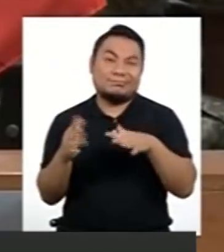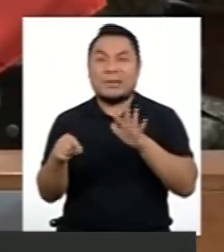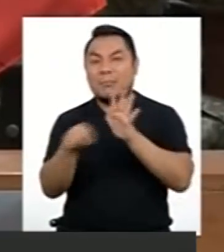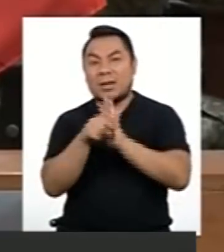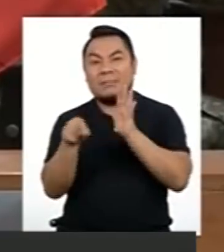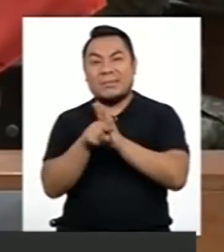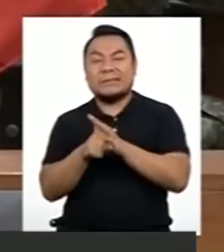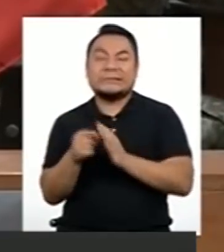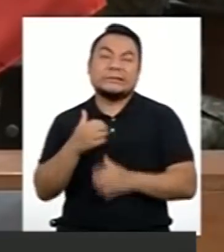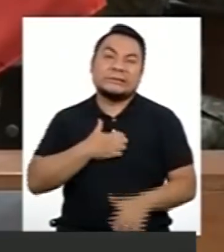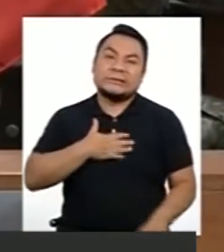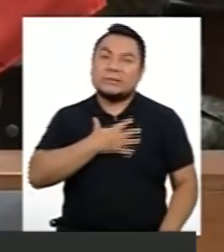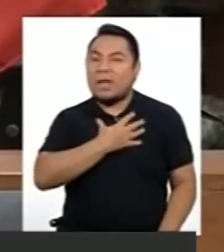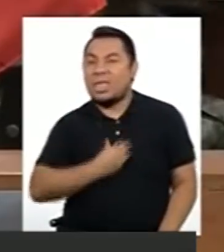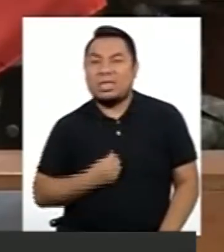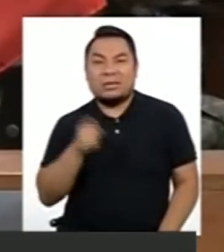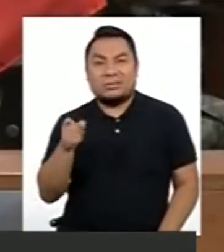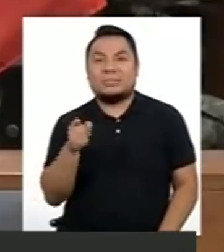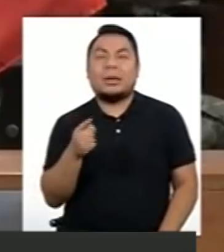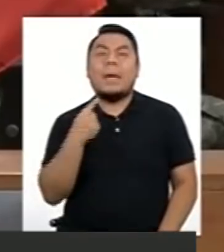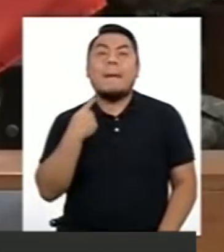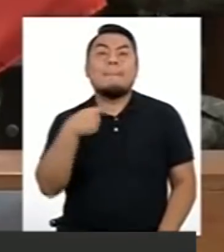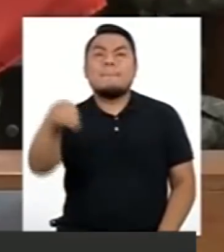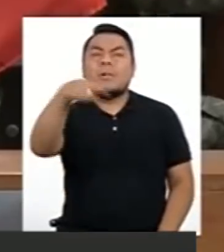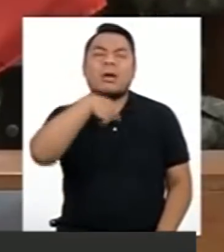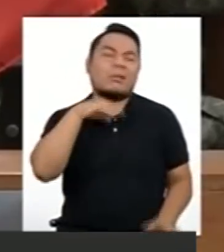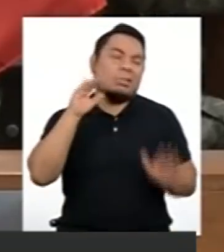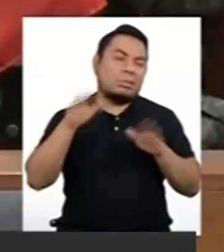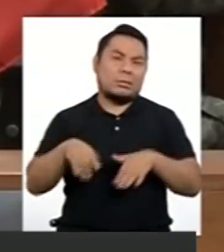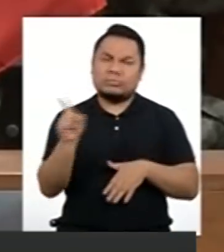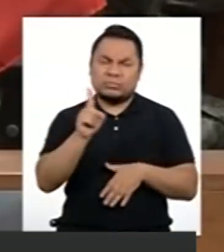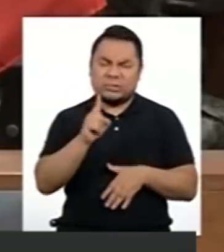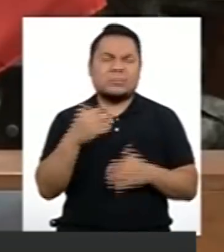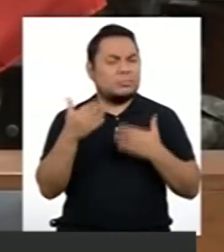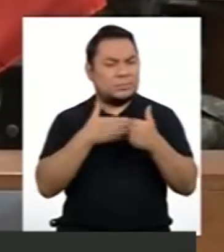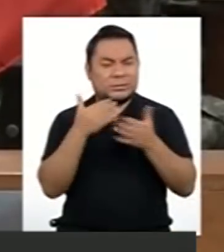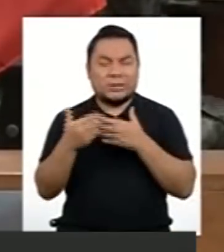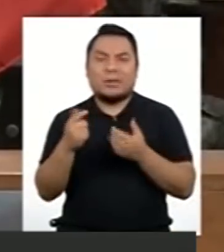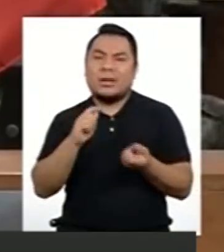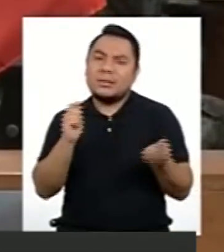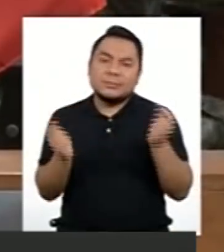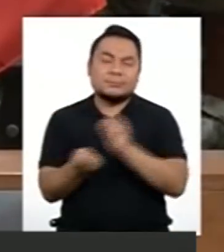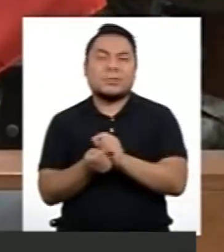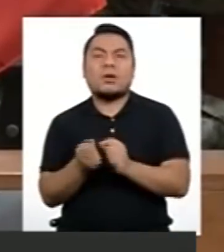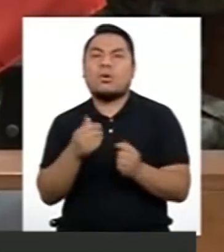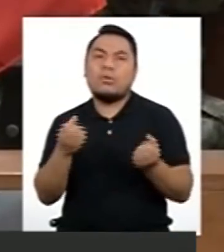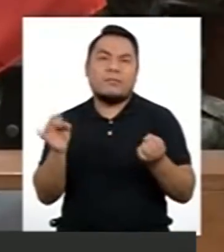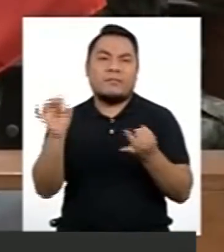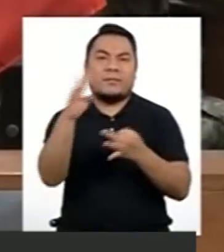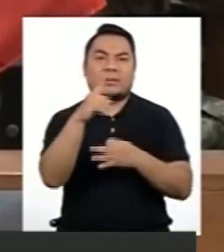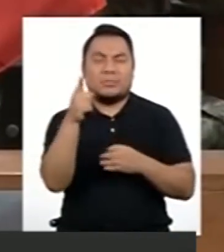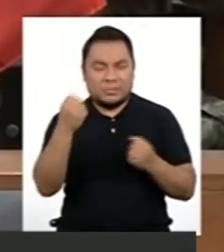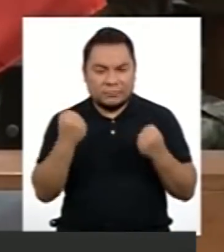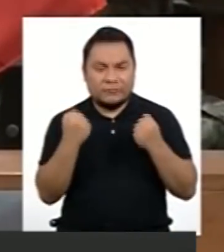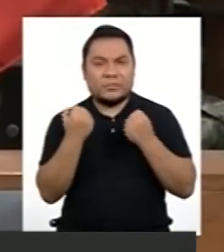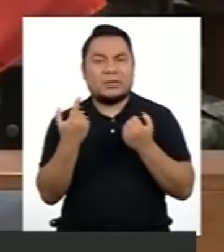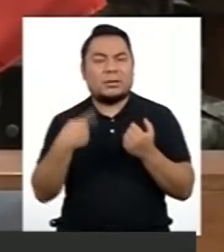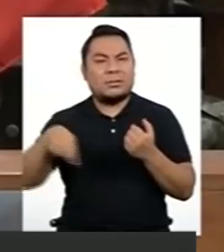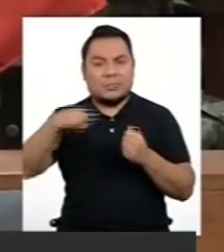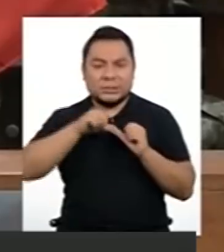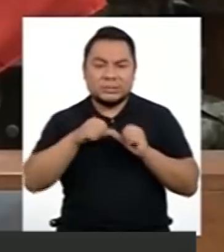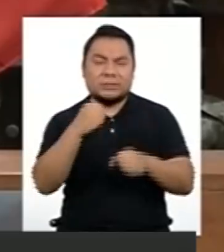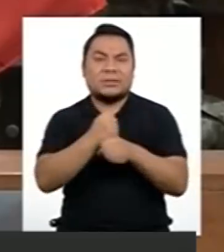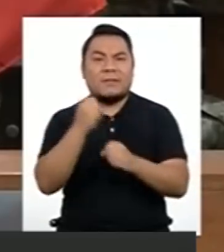los que esperamos. Pero eso no nos desanima, también nos fortalece, porque tenemos que seguir trabajando hasta lograr